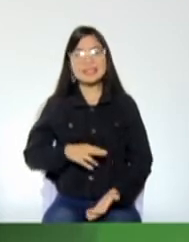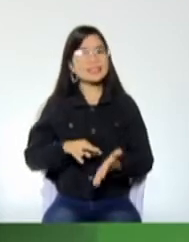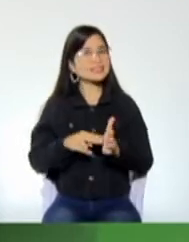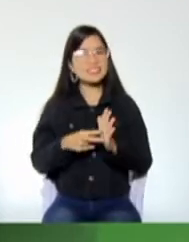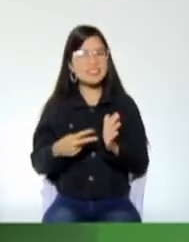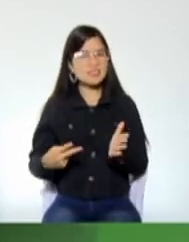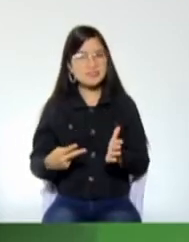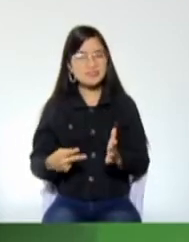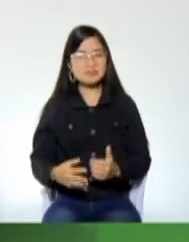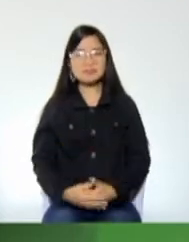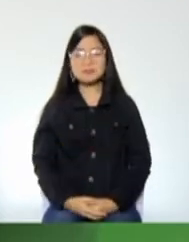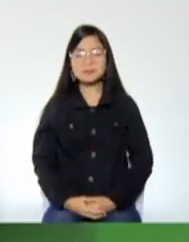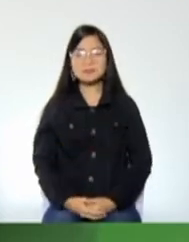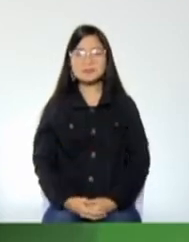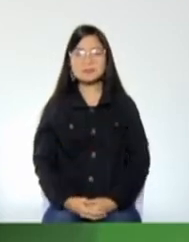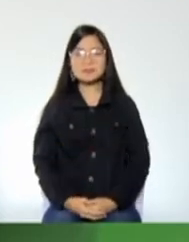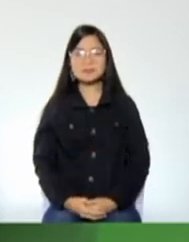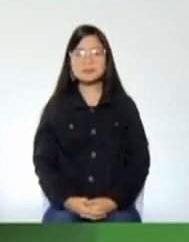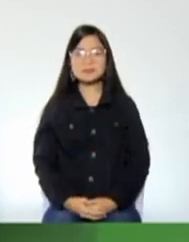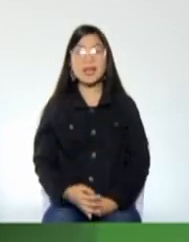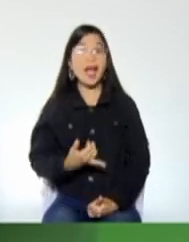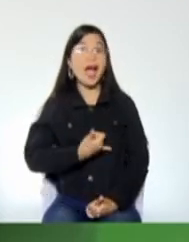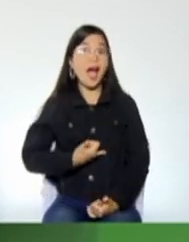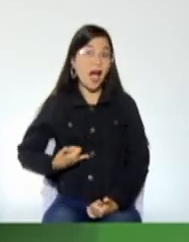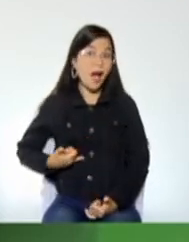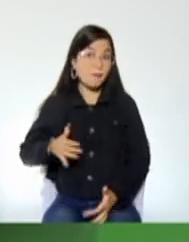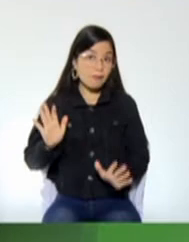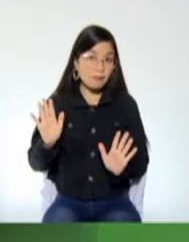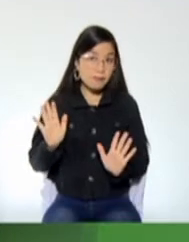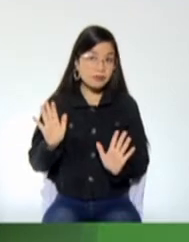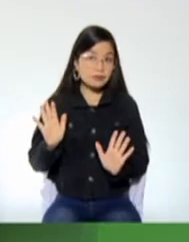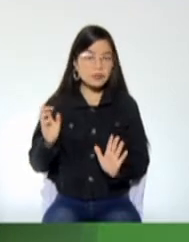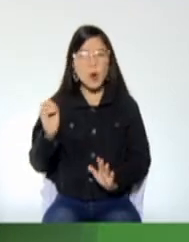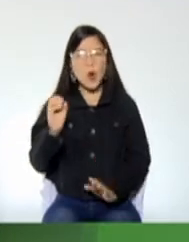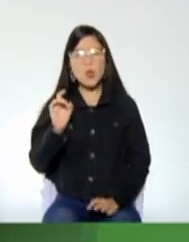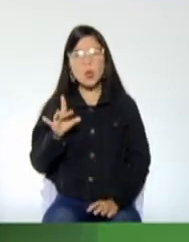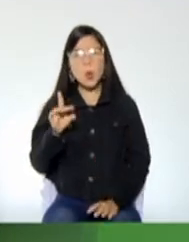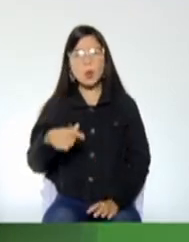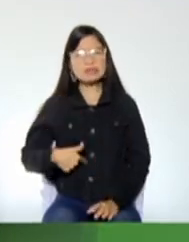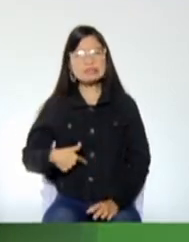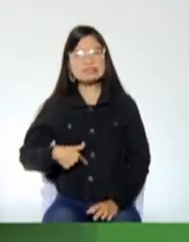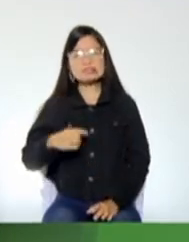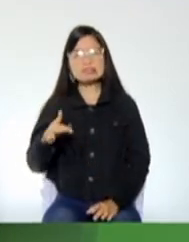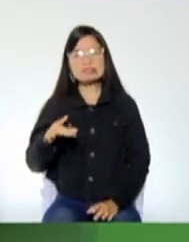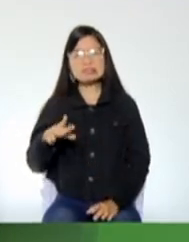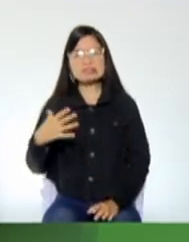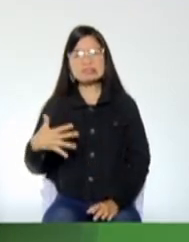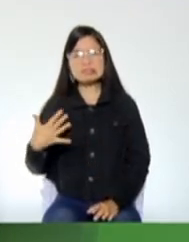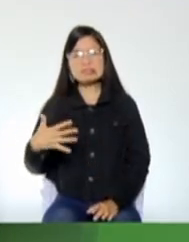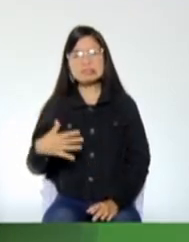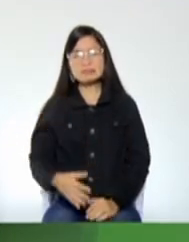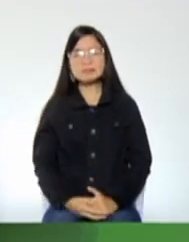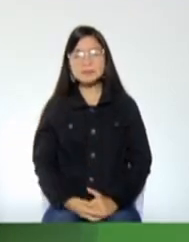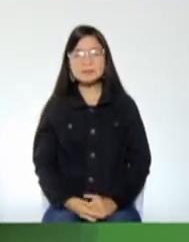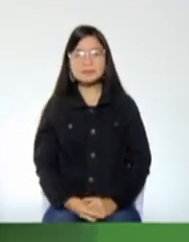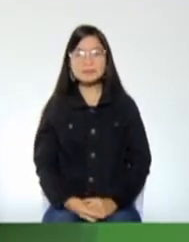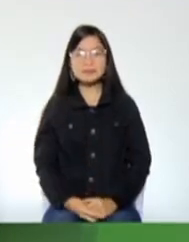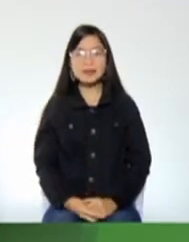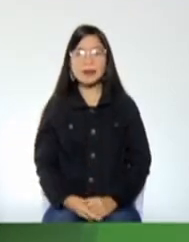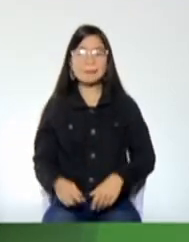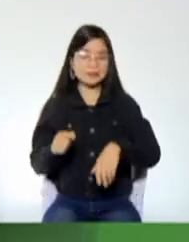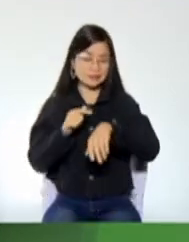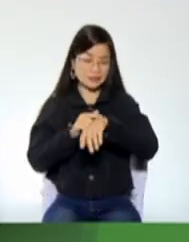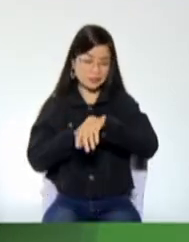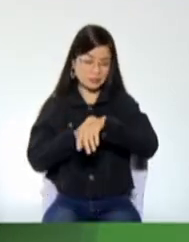¿Qué significará? Que tenemos hambre, puede ser, o que me duele la barriga. Pero, por lo general, si estoy viendo la